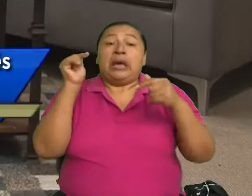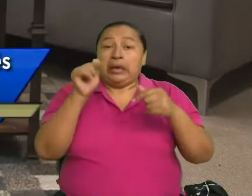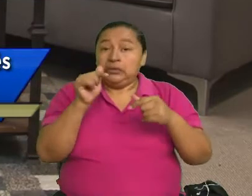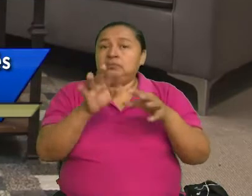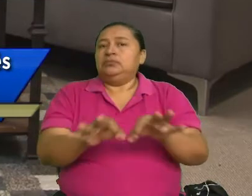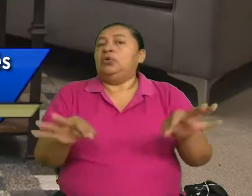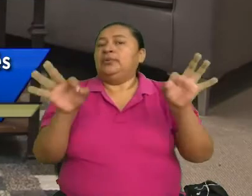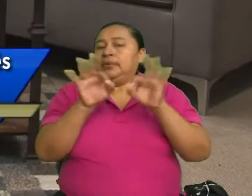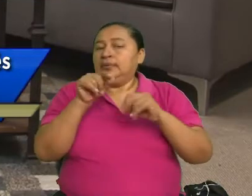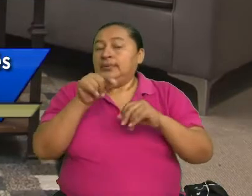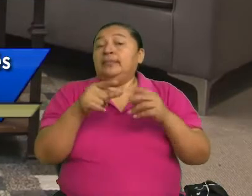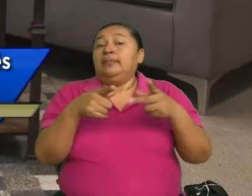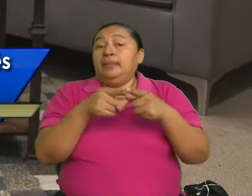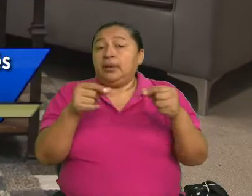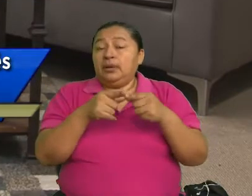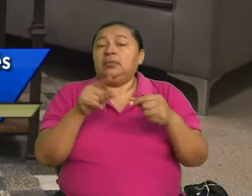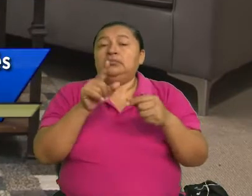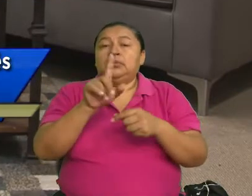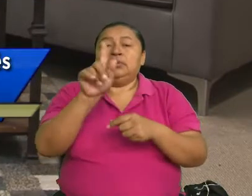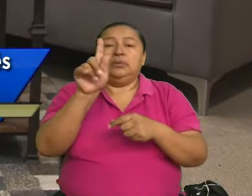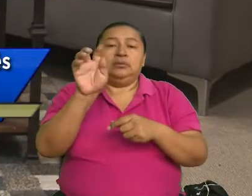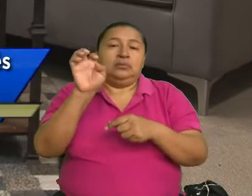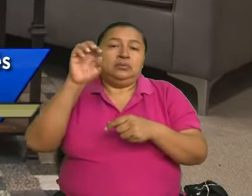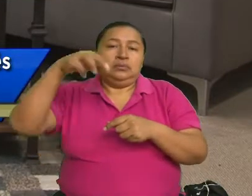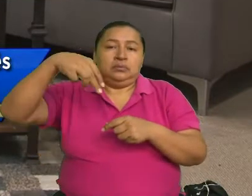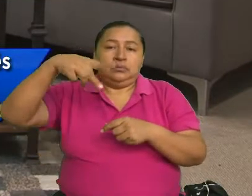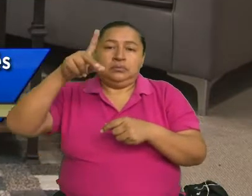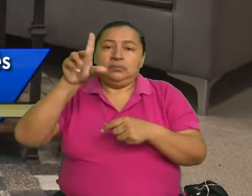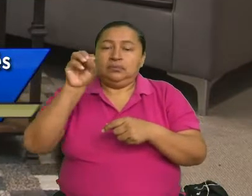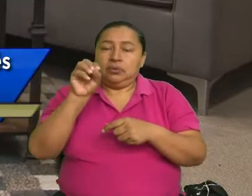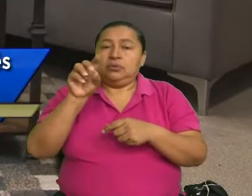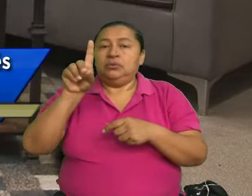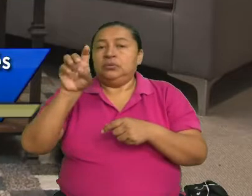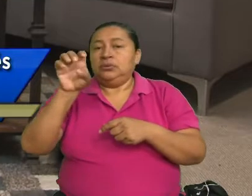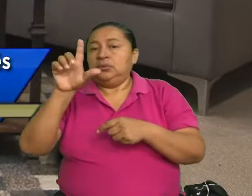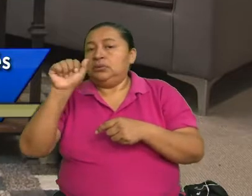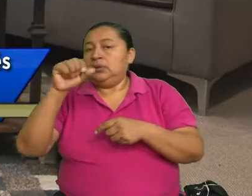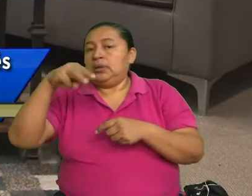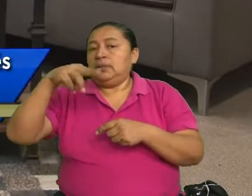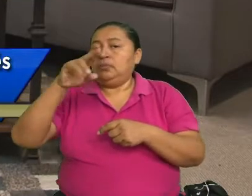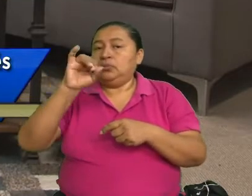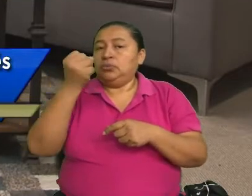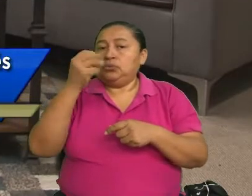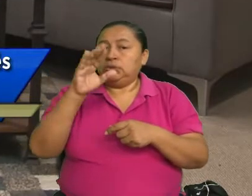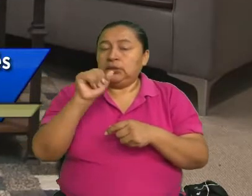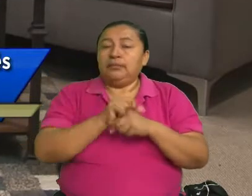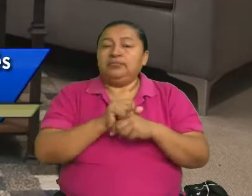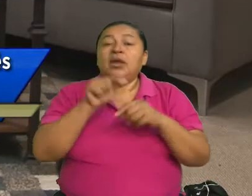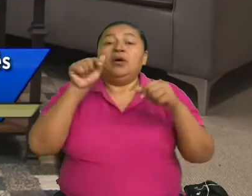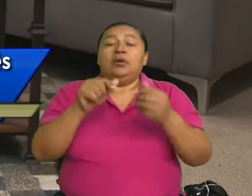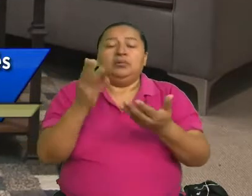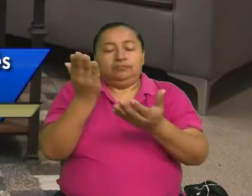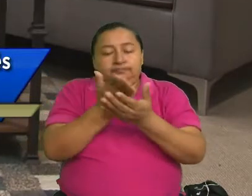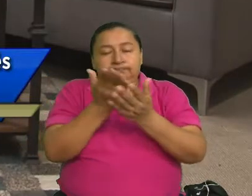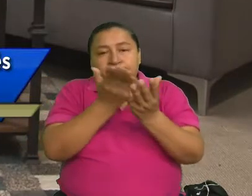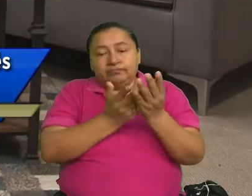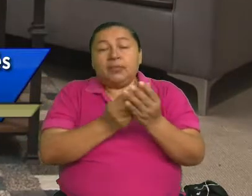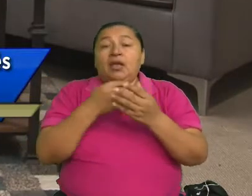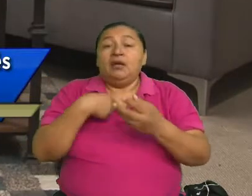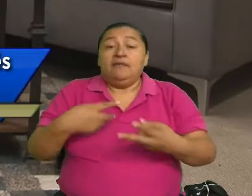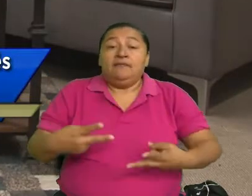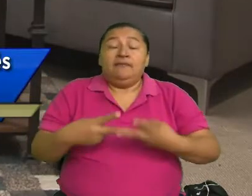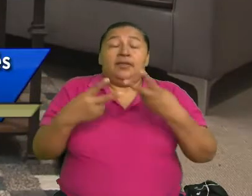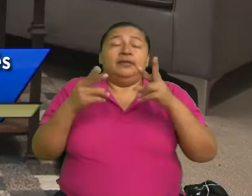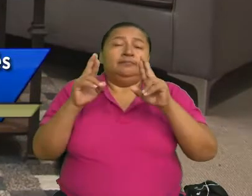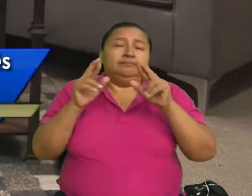vital, claro. El templo de la música. Entonces ahora se va a hacer un inventario. Vida, armonía y esperanza para la humanidad en reconocimiento